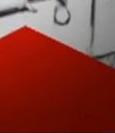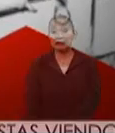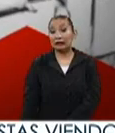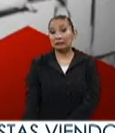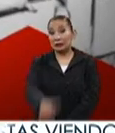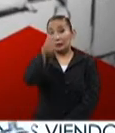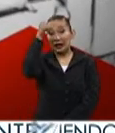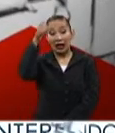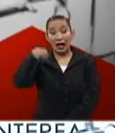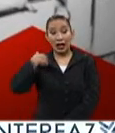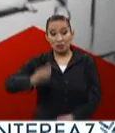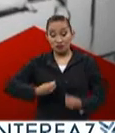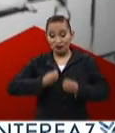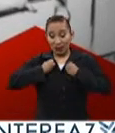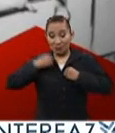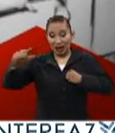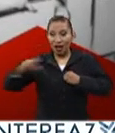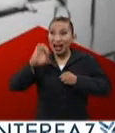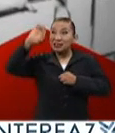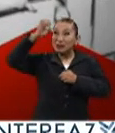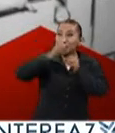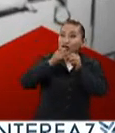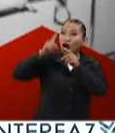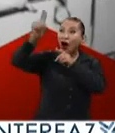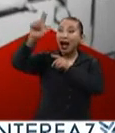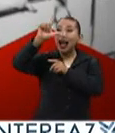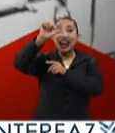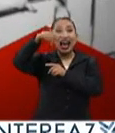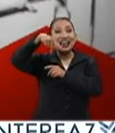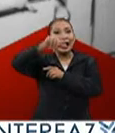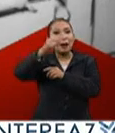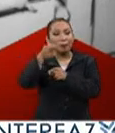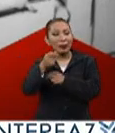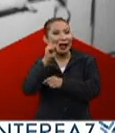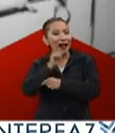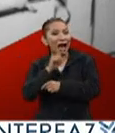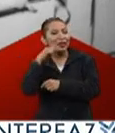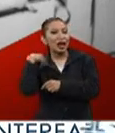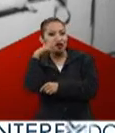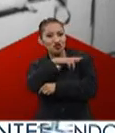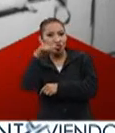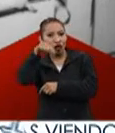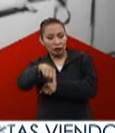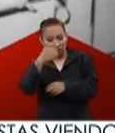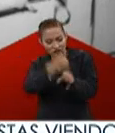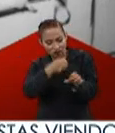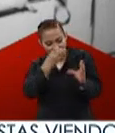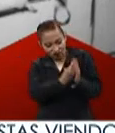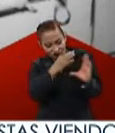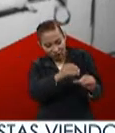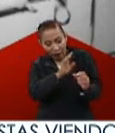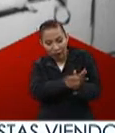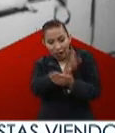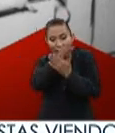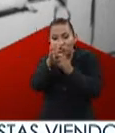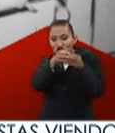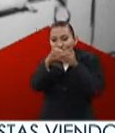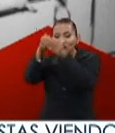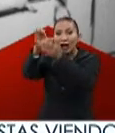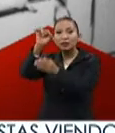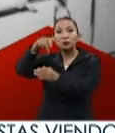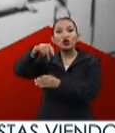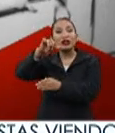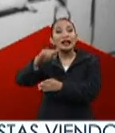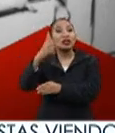El primer ser vivo en orbitar en el espacio fue Laika, una perra soviética entrenada que viajó en la nave